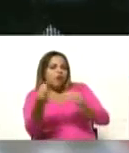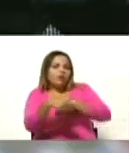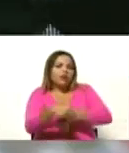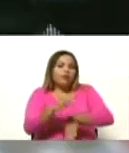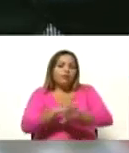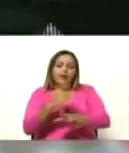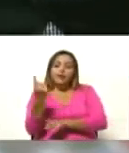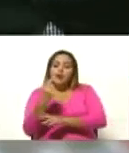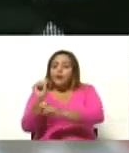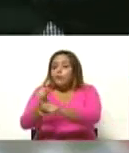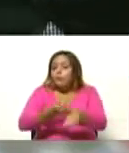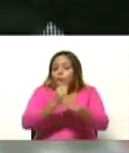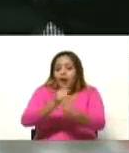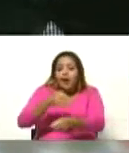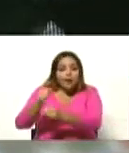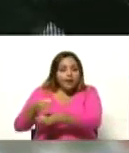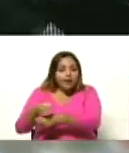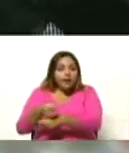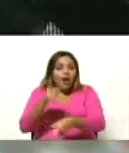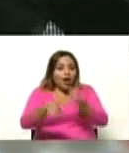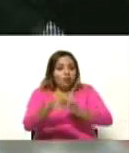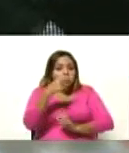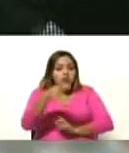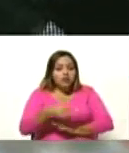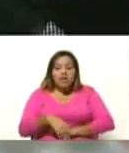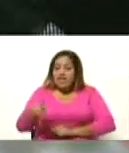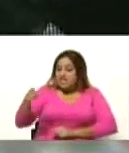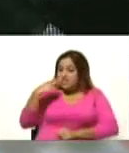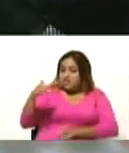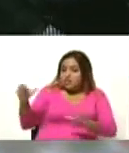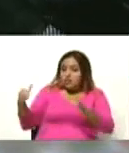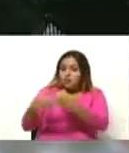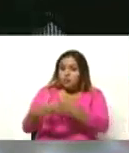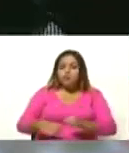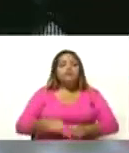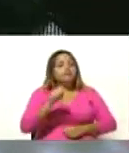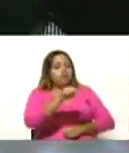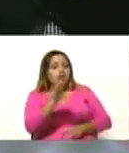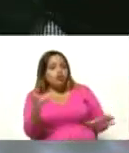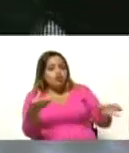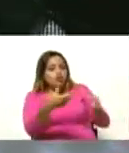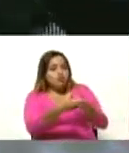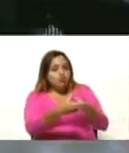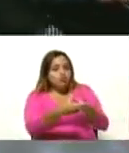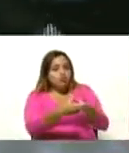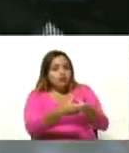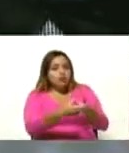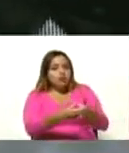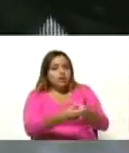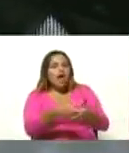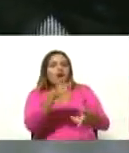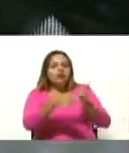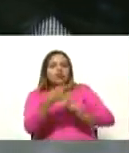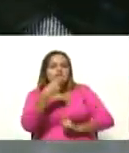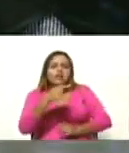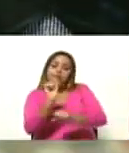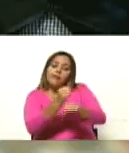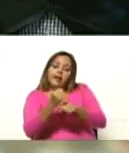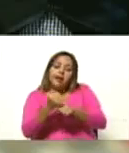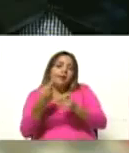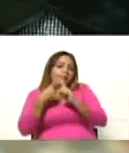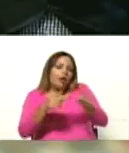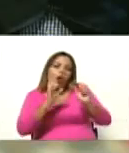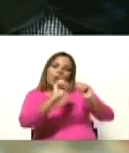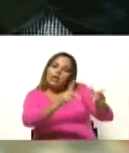a barrer, textualmente, eso es lo que dicen los Focus Group. Me refiero a los Focus Group, es bien valorada porque le da oportunidades de empleo